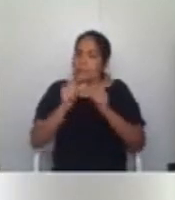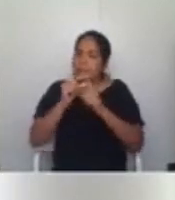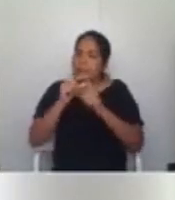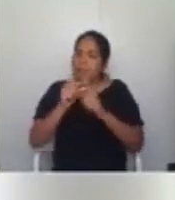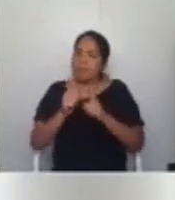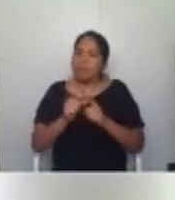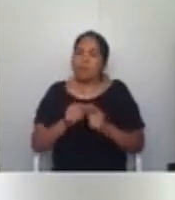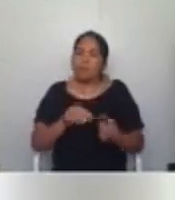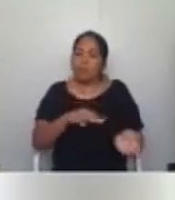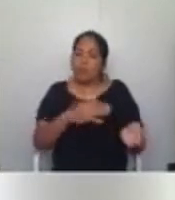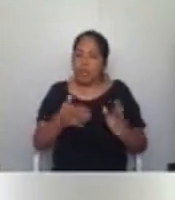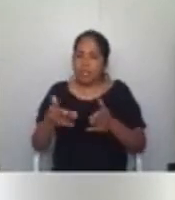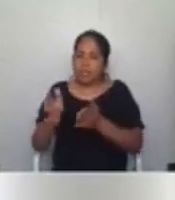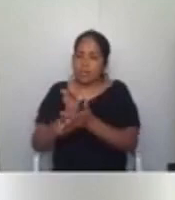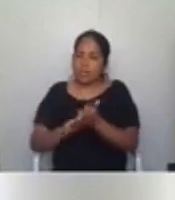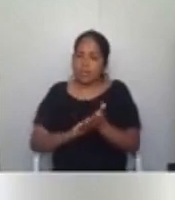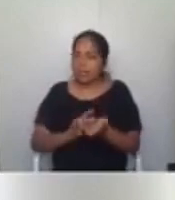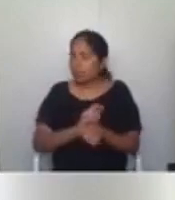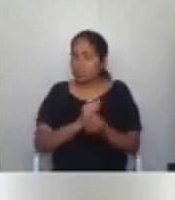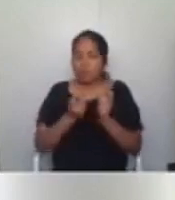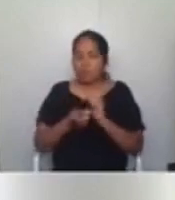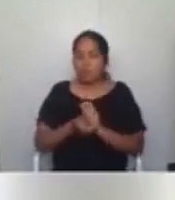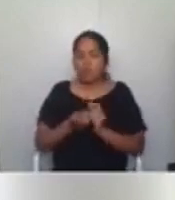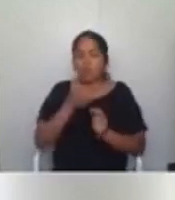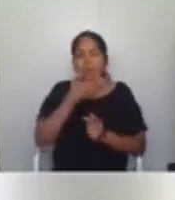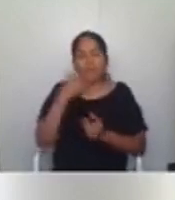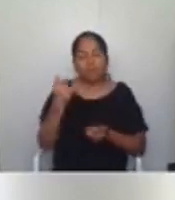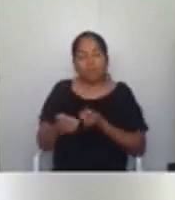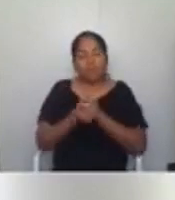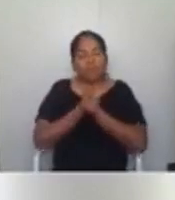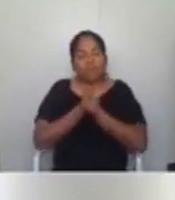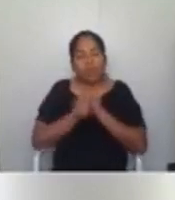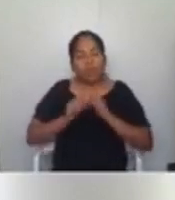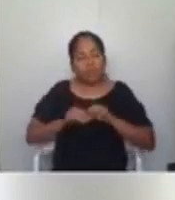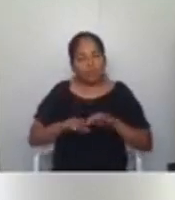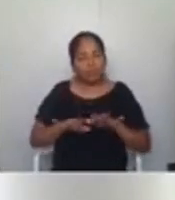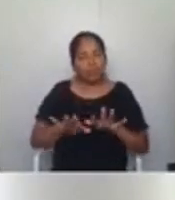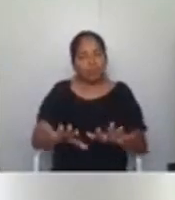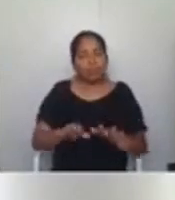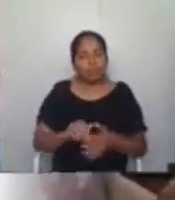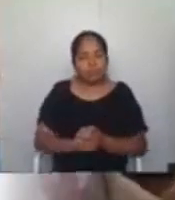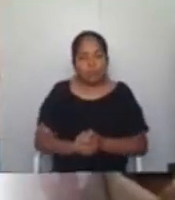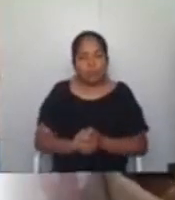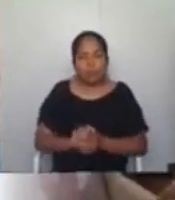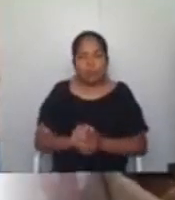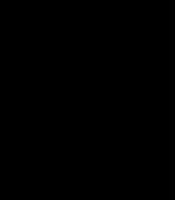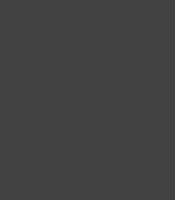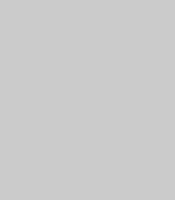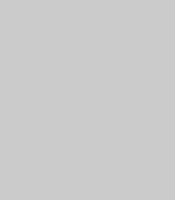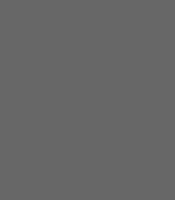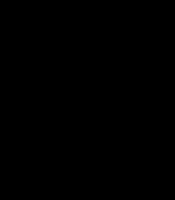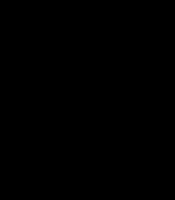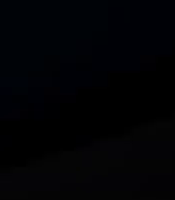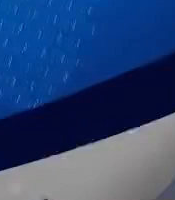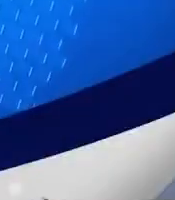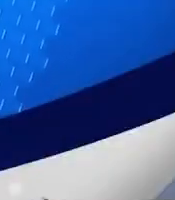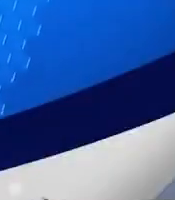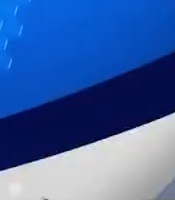a trabajar en estos 4 años son ríos de amor, ¿ok? Para llegar a todos los cerros de Lima.